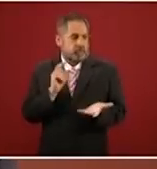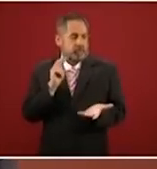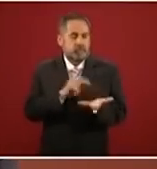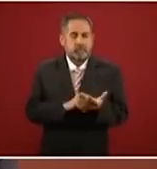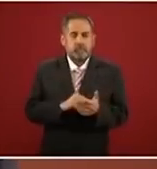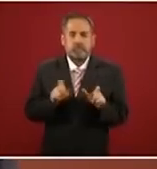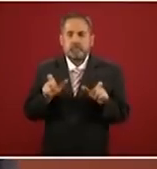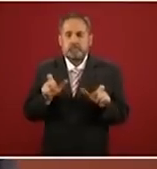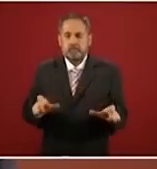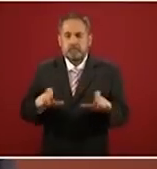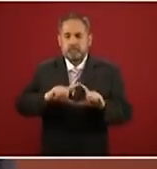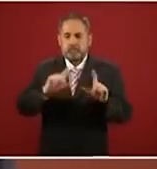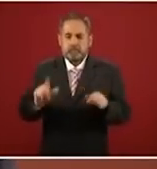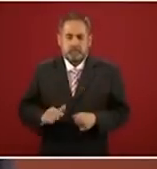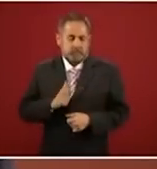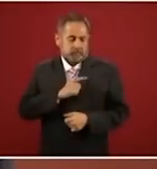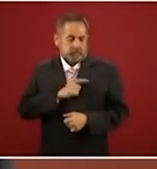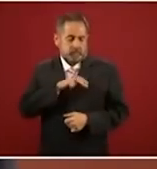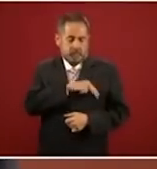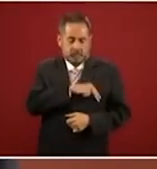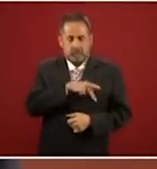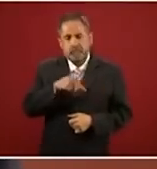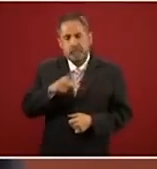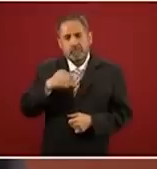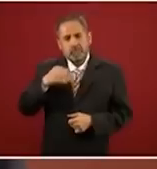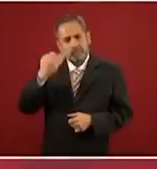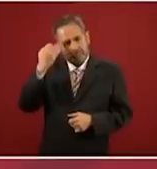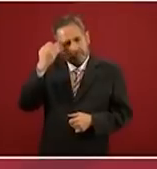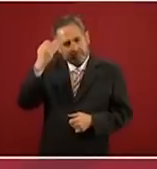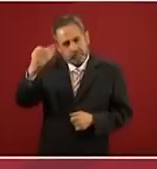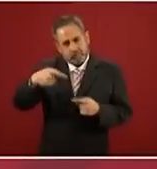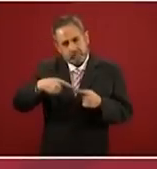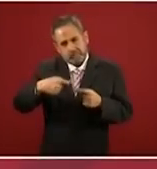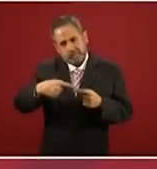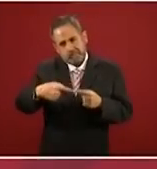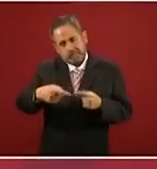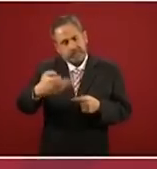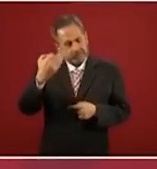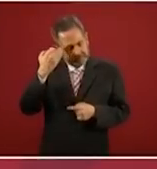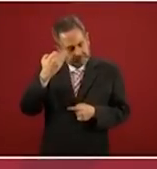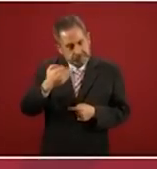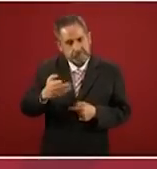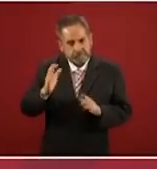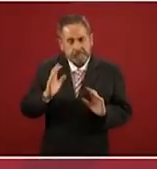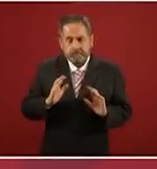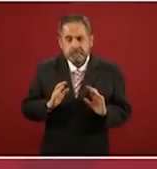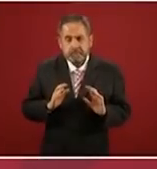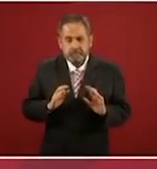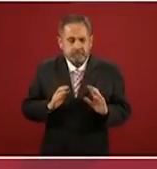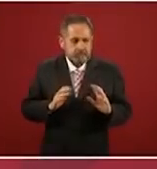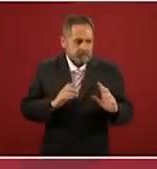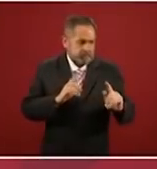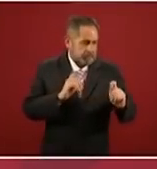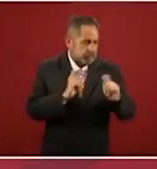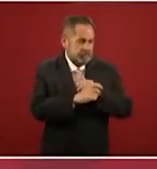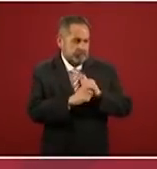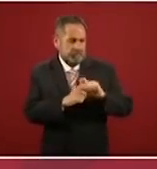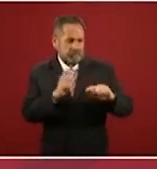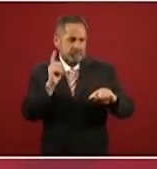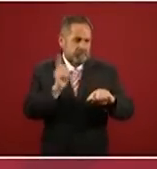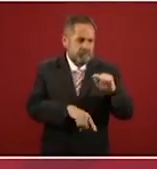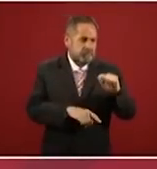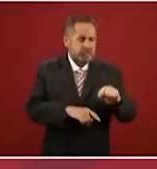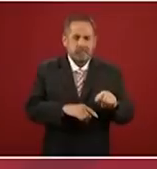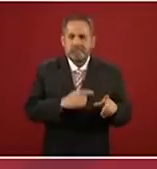pero son procesos lleva tiempo lleva tiempo el desarmar los